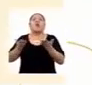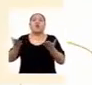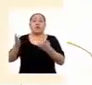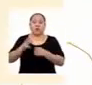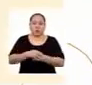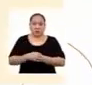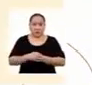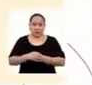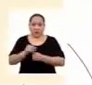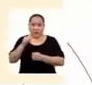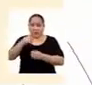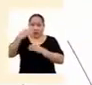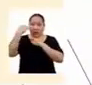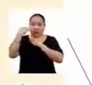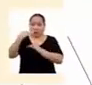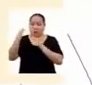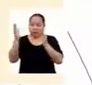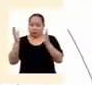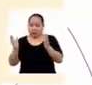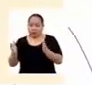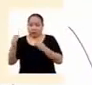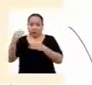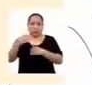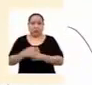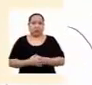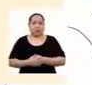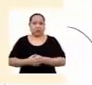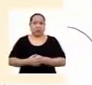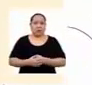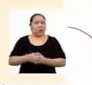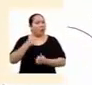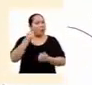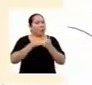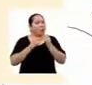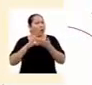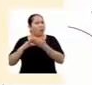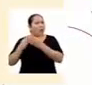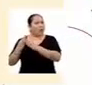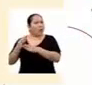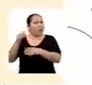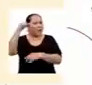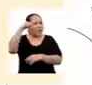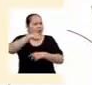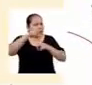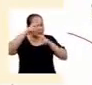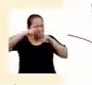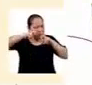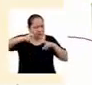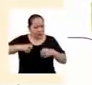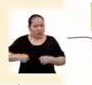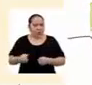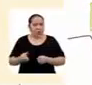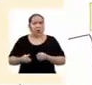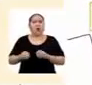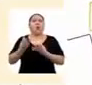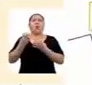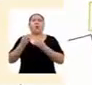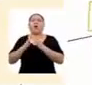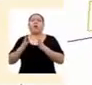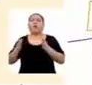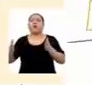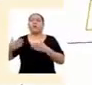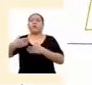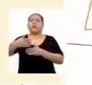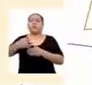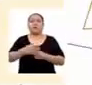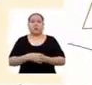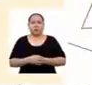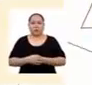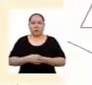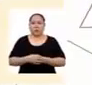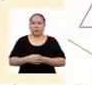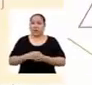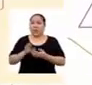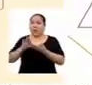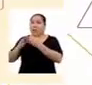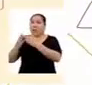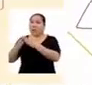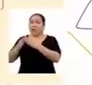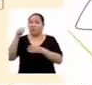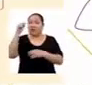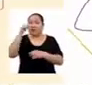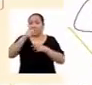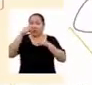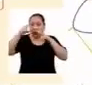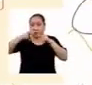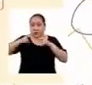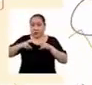¿Y cuál será la población para nuestro tema de estudio y el tamaño de la población? La población de nuestro tema de